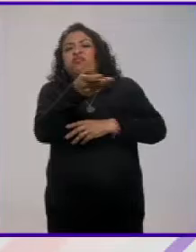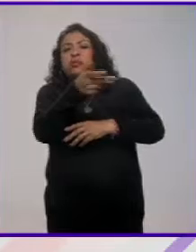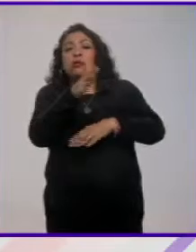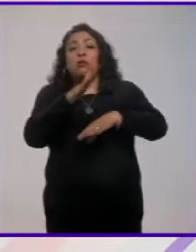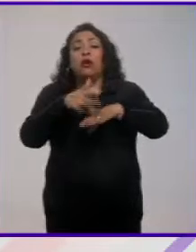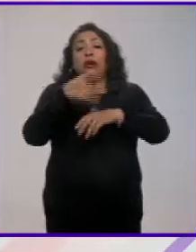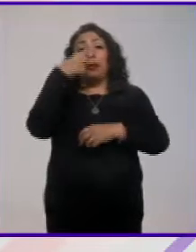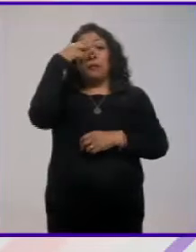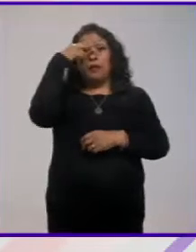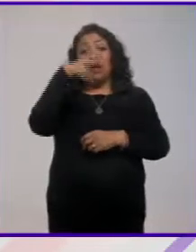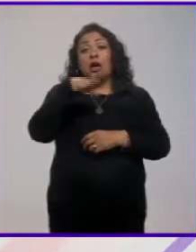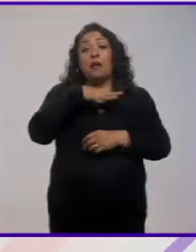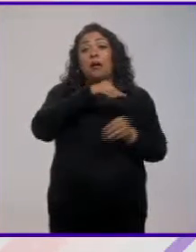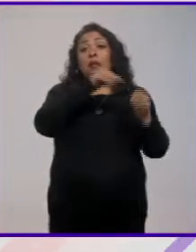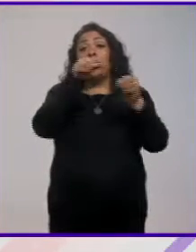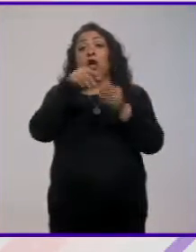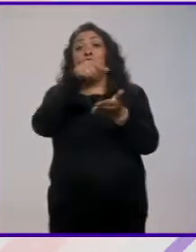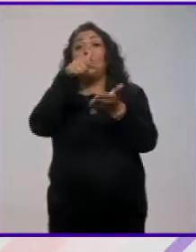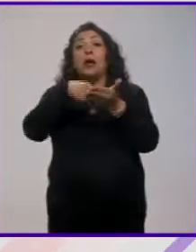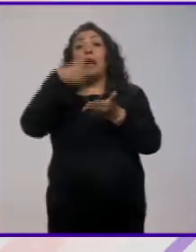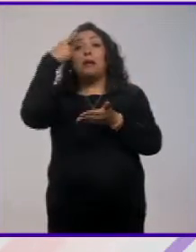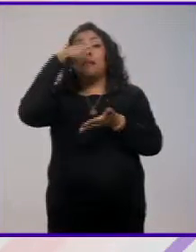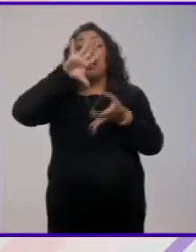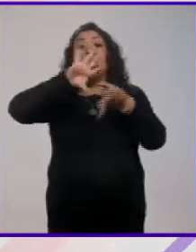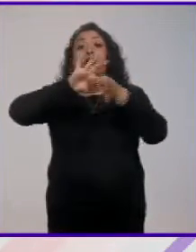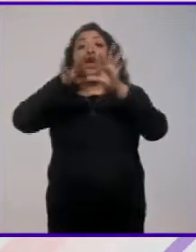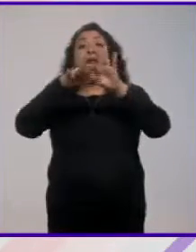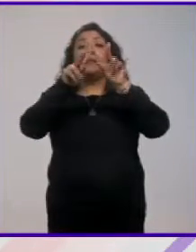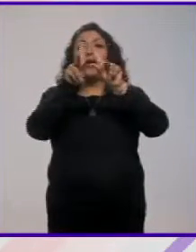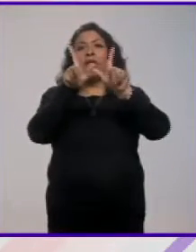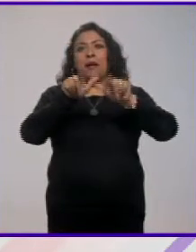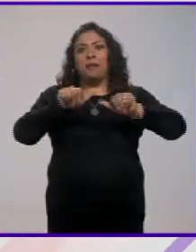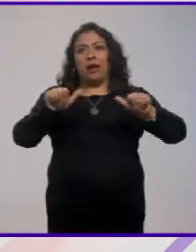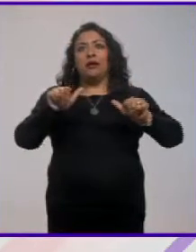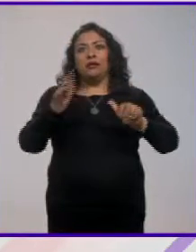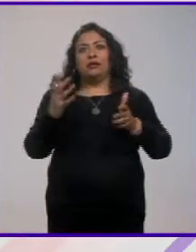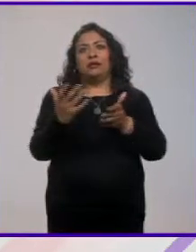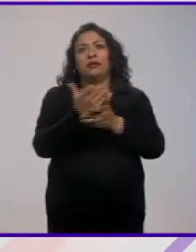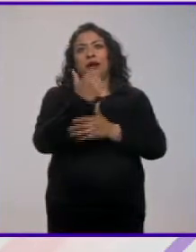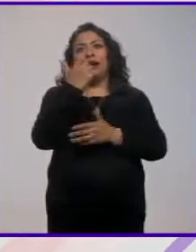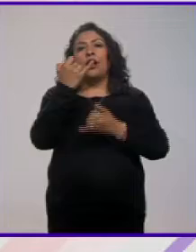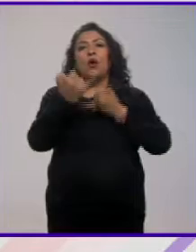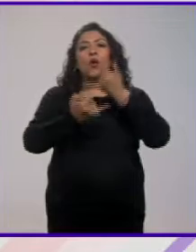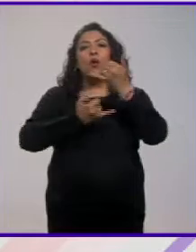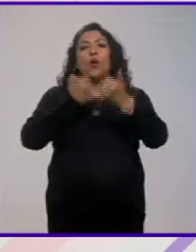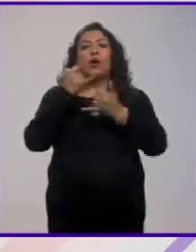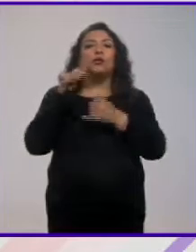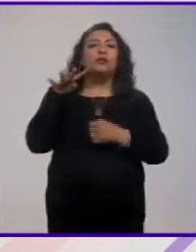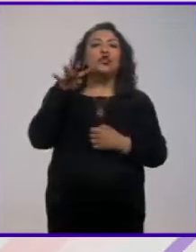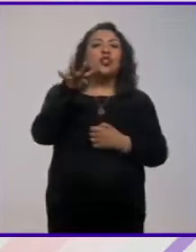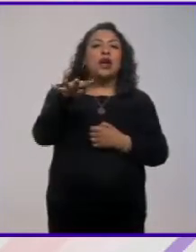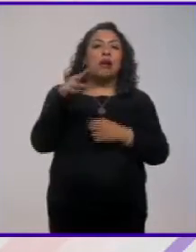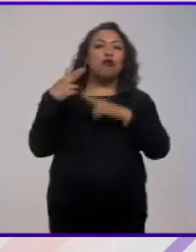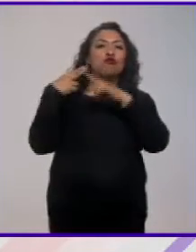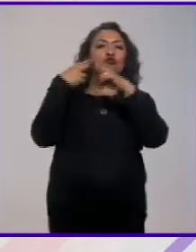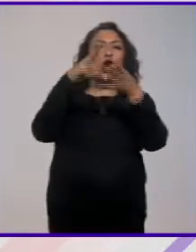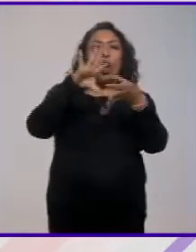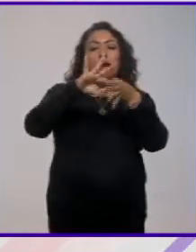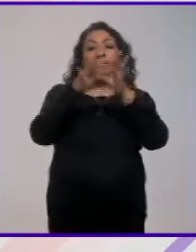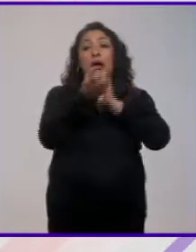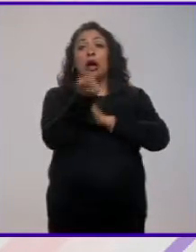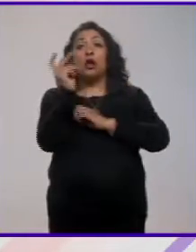México había obtenido la sede de la Olimpiada de la Paz, los Juegos de la 19ª Olimpiada. Sí. Y había